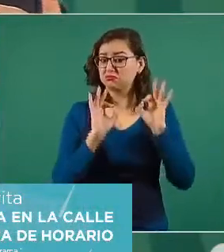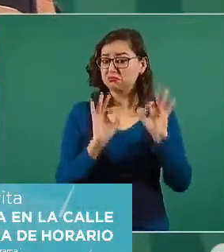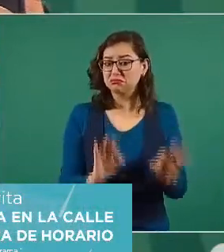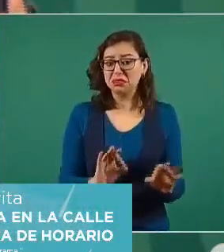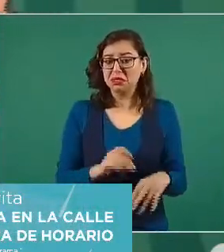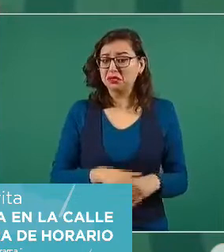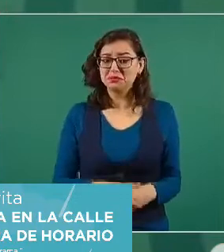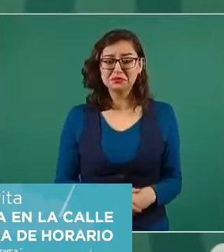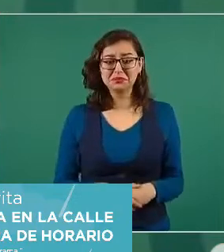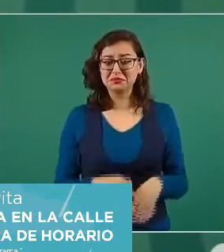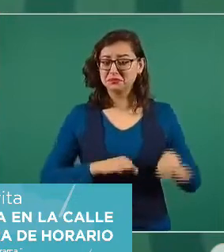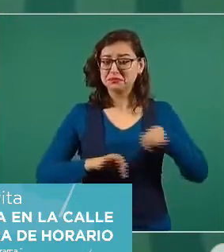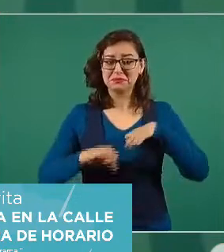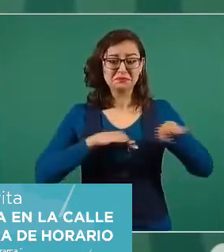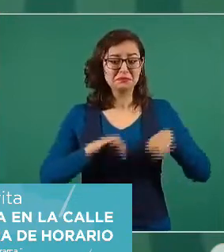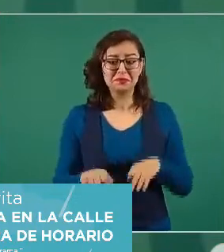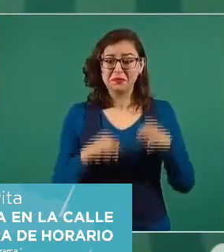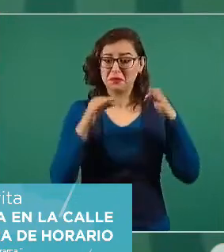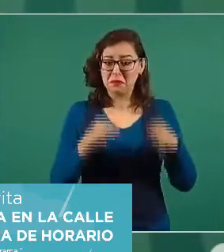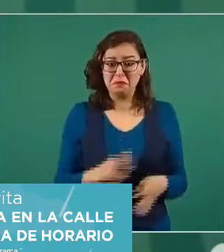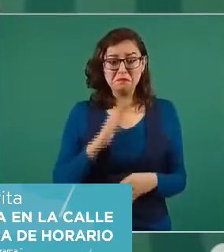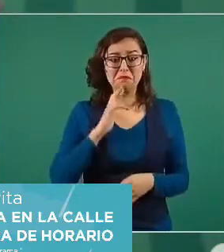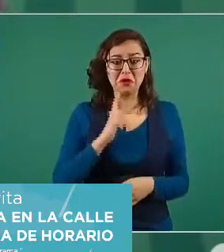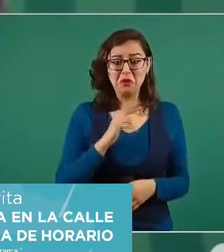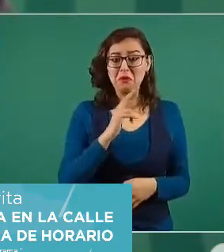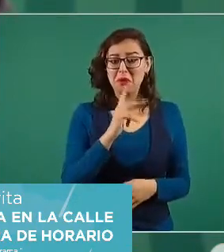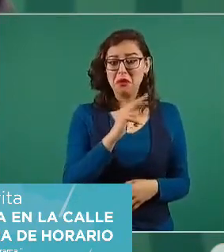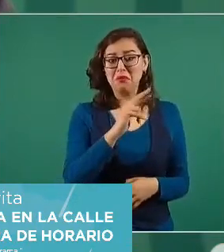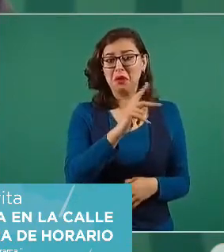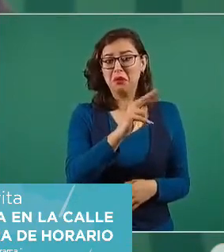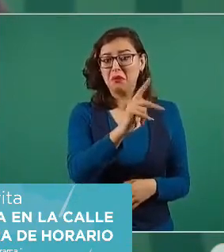funcionando y cada vez mejor,